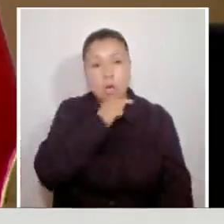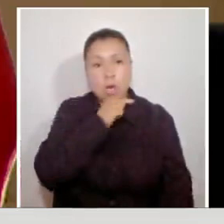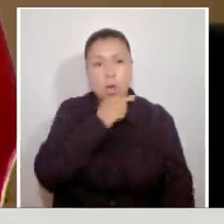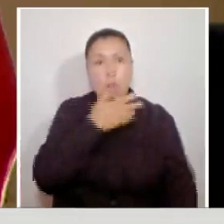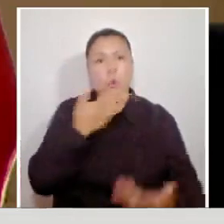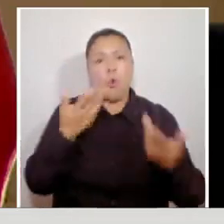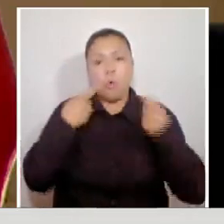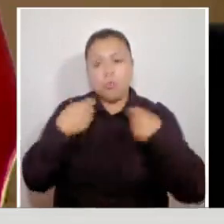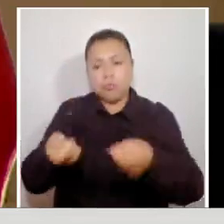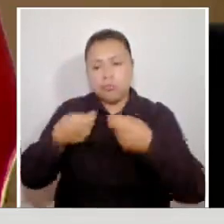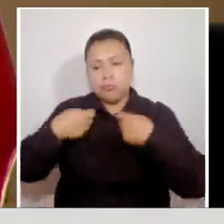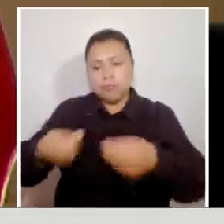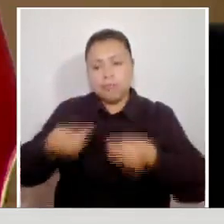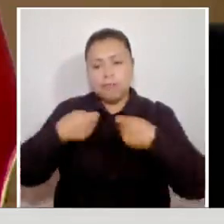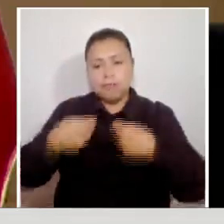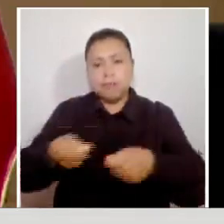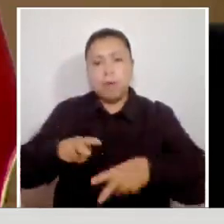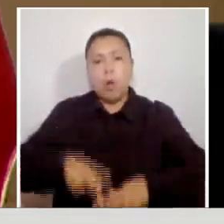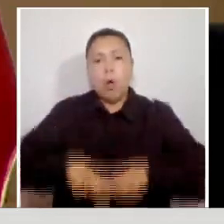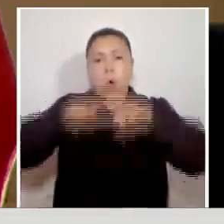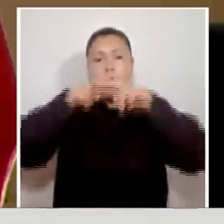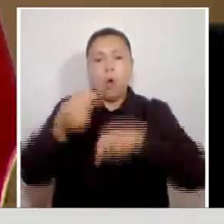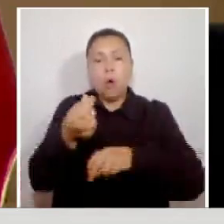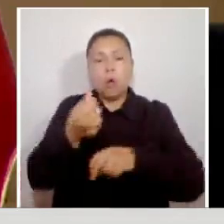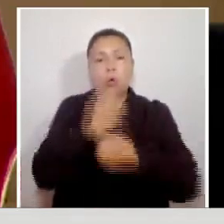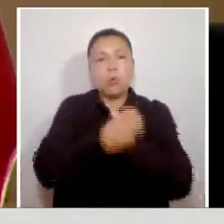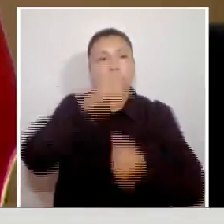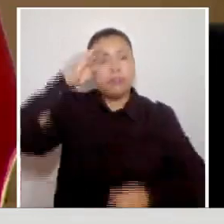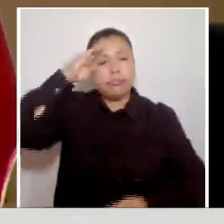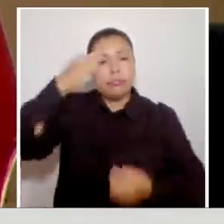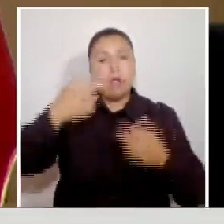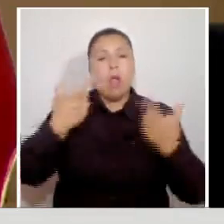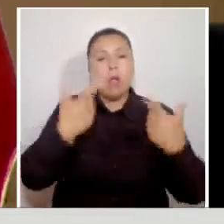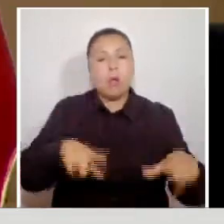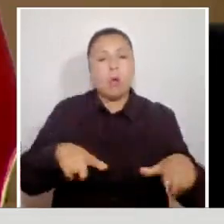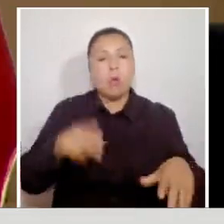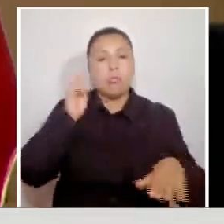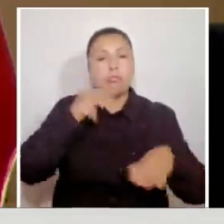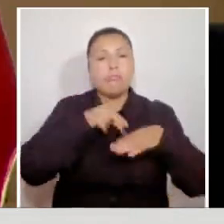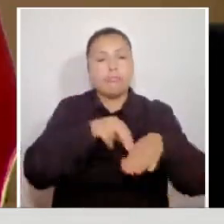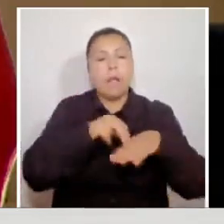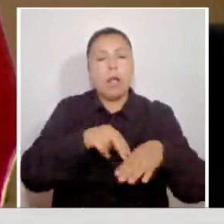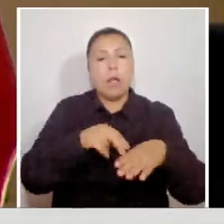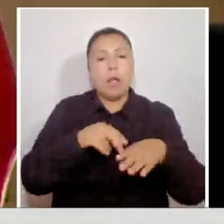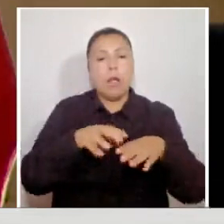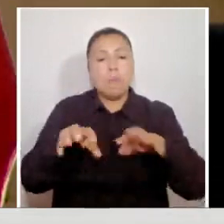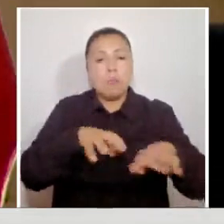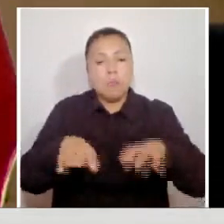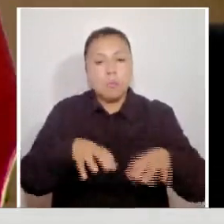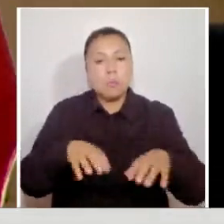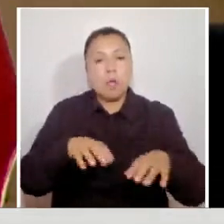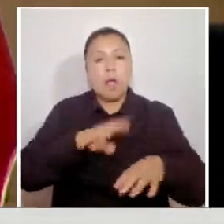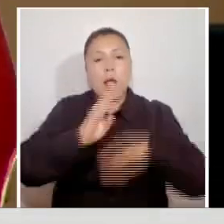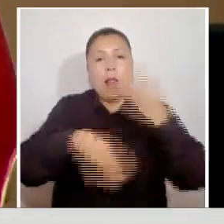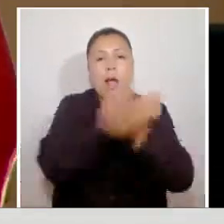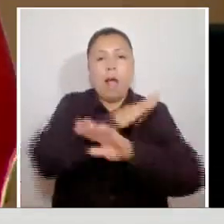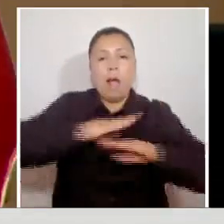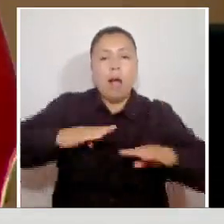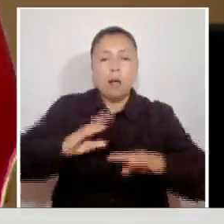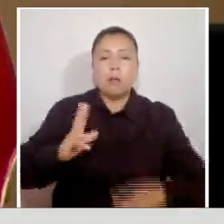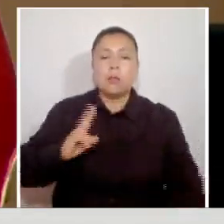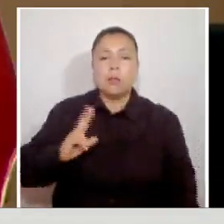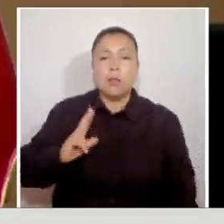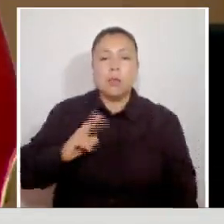recursos de carabinero y de la dirección general de movilización las artes marciales señor